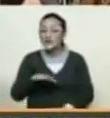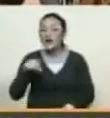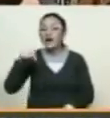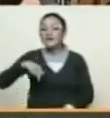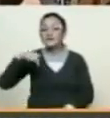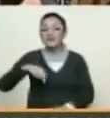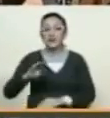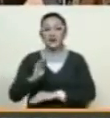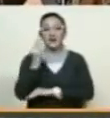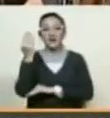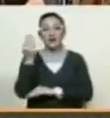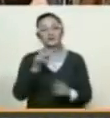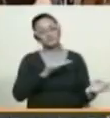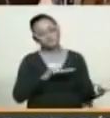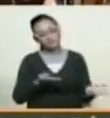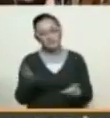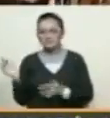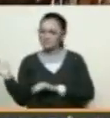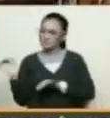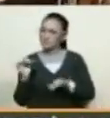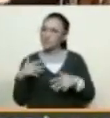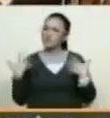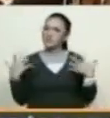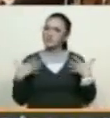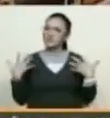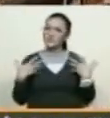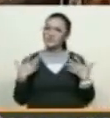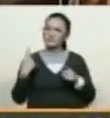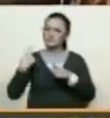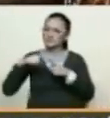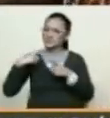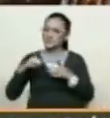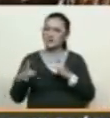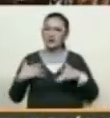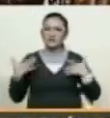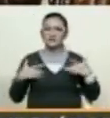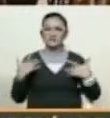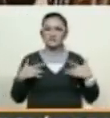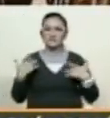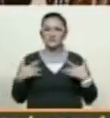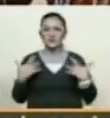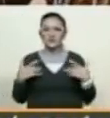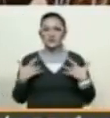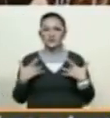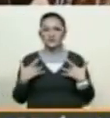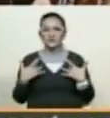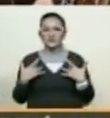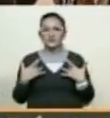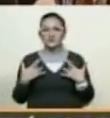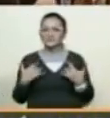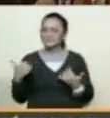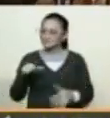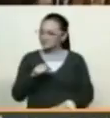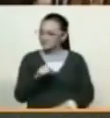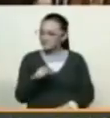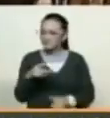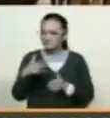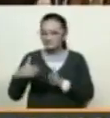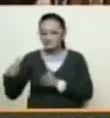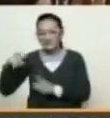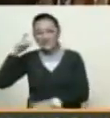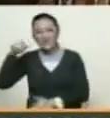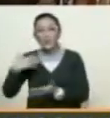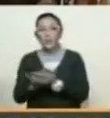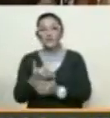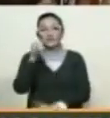en el estado Lara. Los invitamos a que vengan a disfrutar de las diferentes actividades que se van a estar desarrollando durante todos estos días hasta